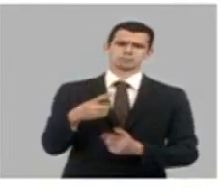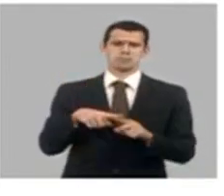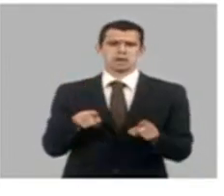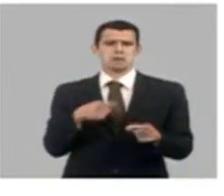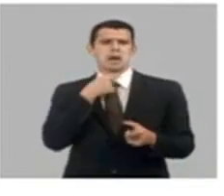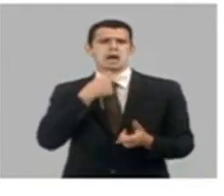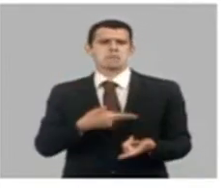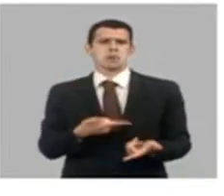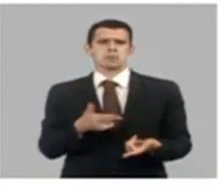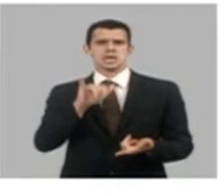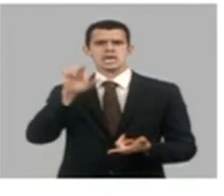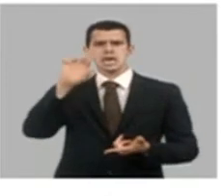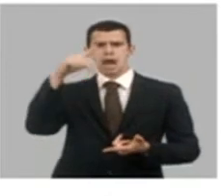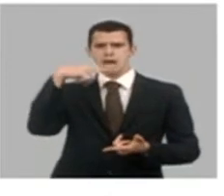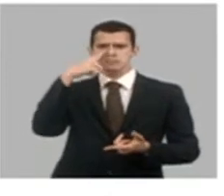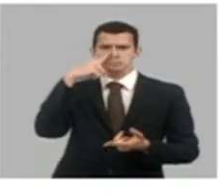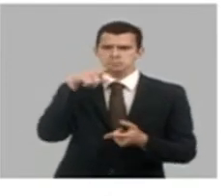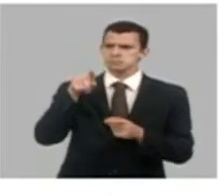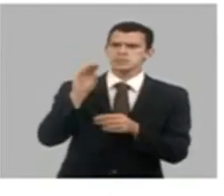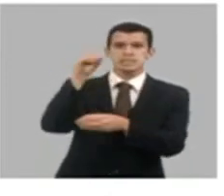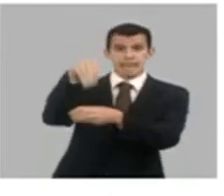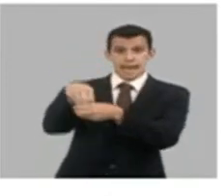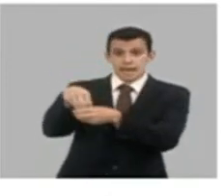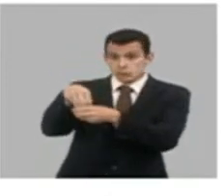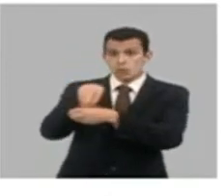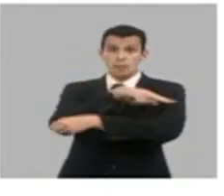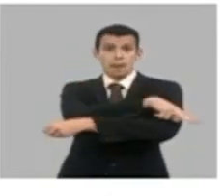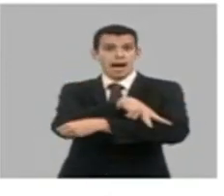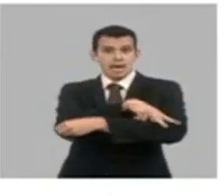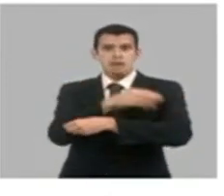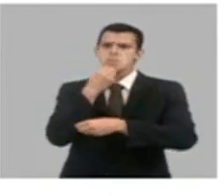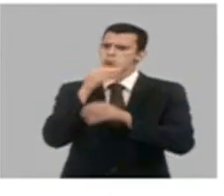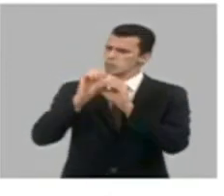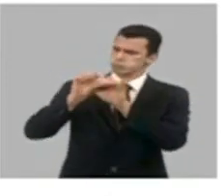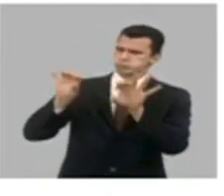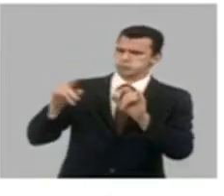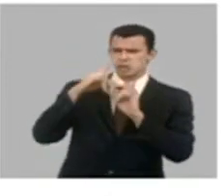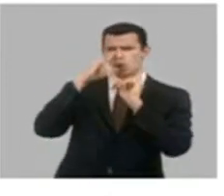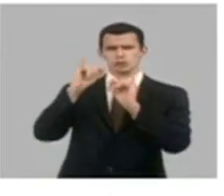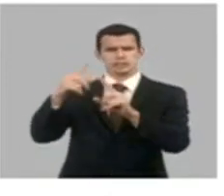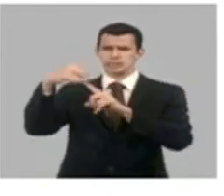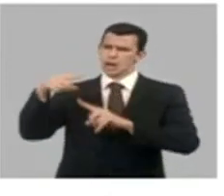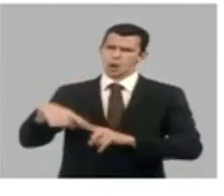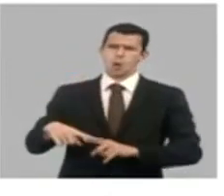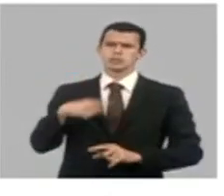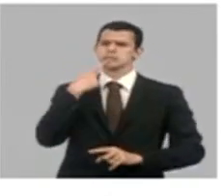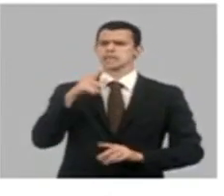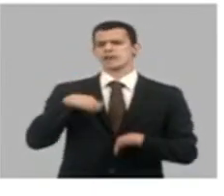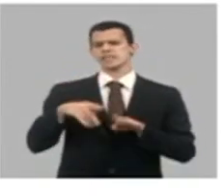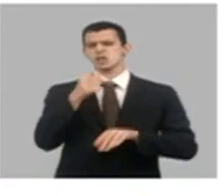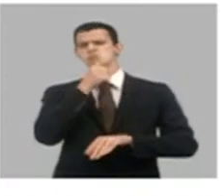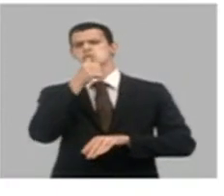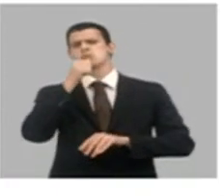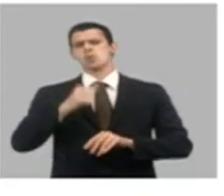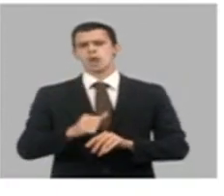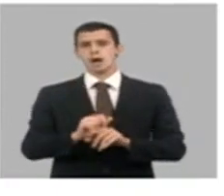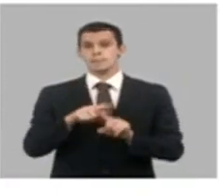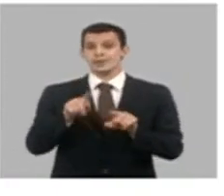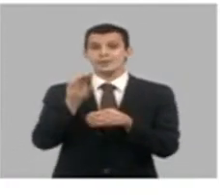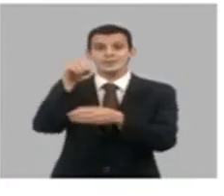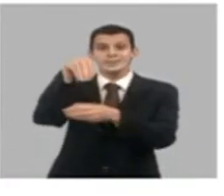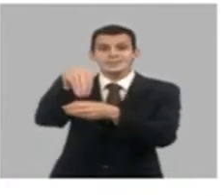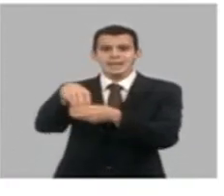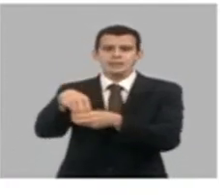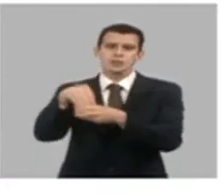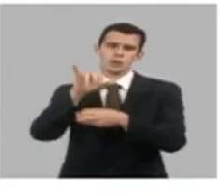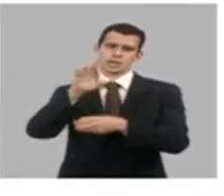que en artículos en cosas cuestionaban atacaron analizaron las elecciones en